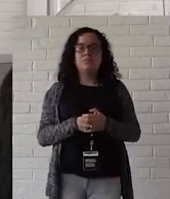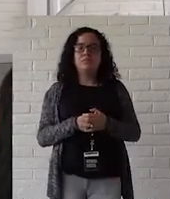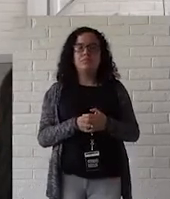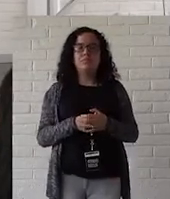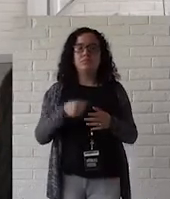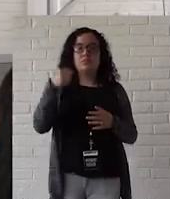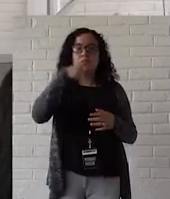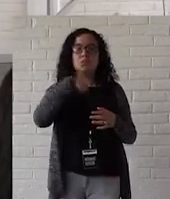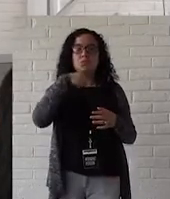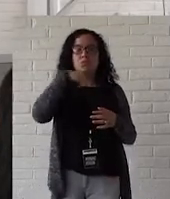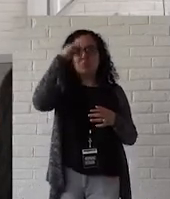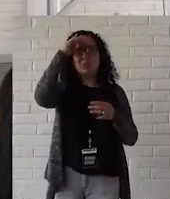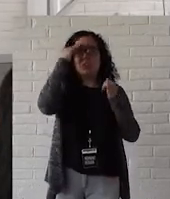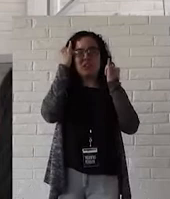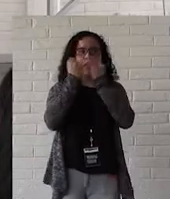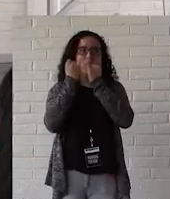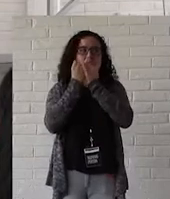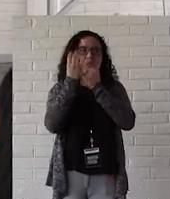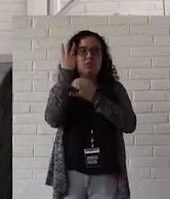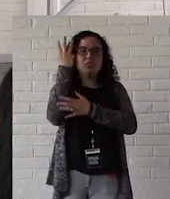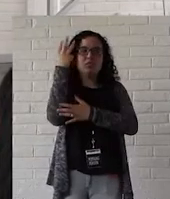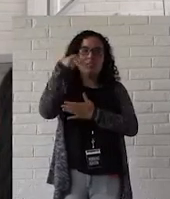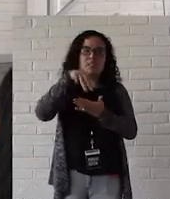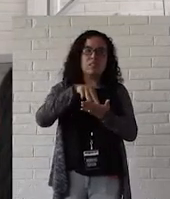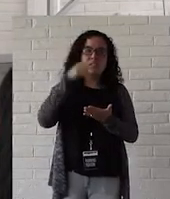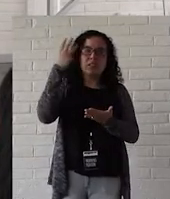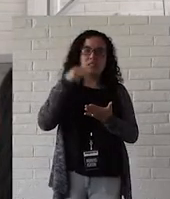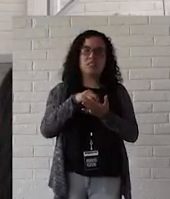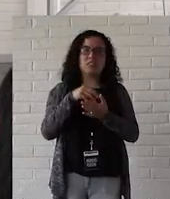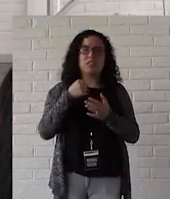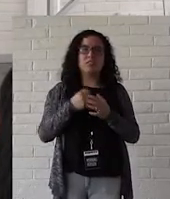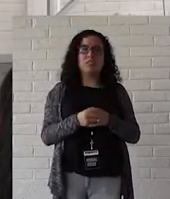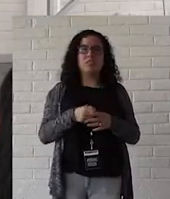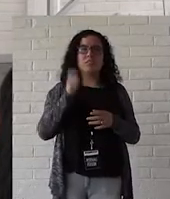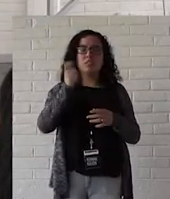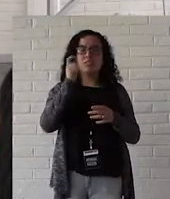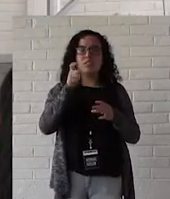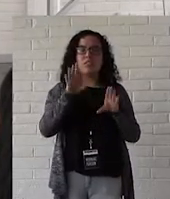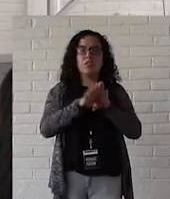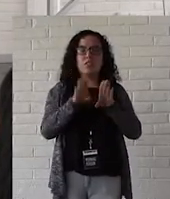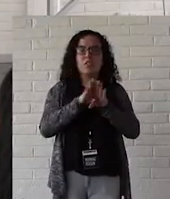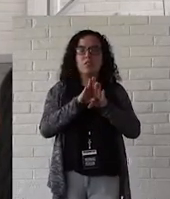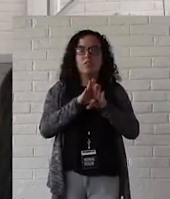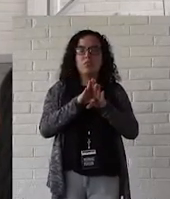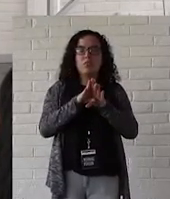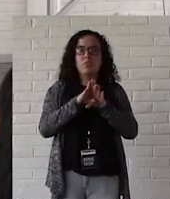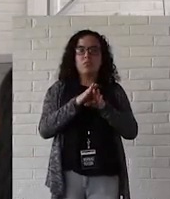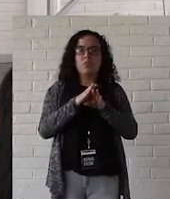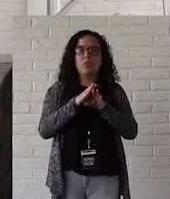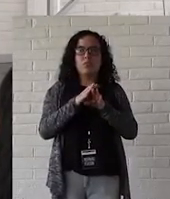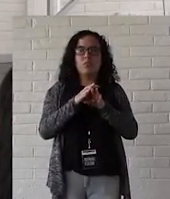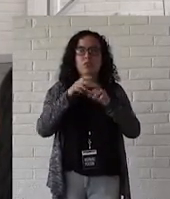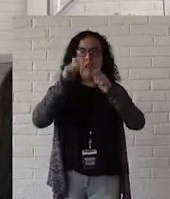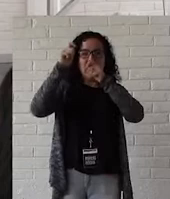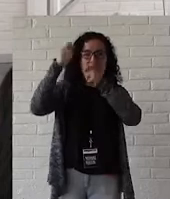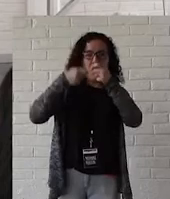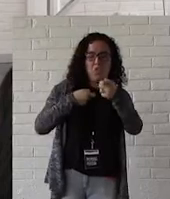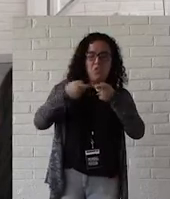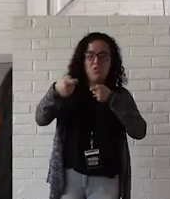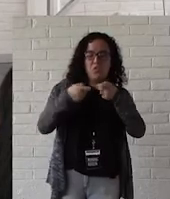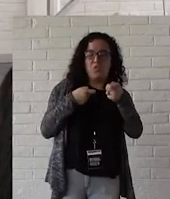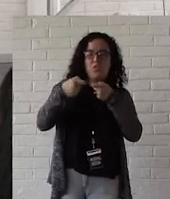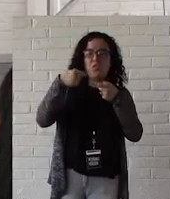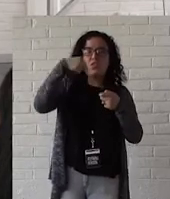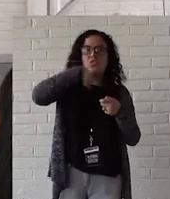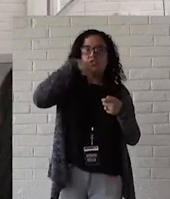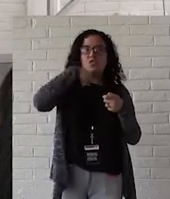mente exactamente igual, como un tenedor, como una herramienta. Que no sea mi mente me esté controlando todo el tiempo, sino yo utilizo mi mente cuando